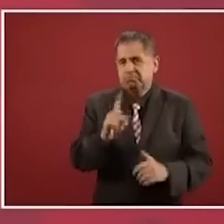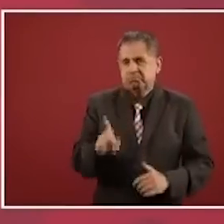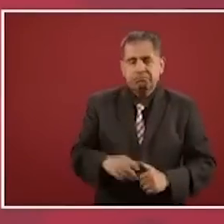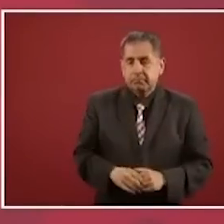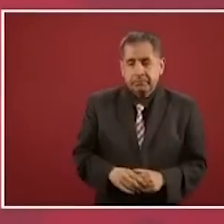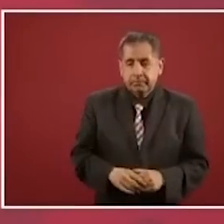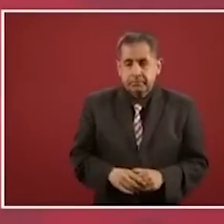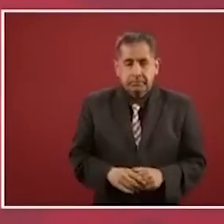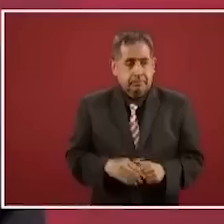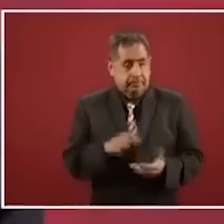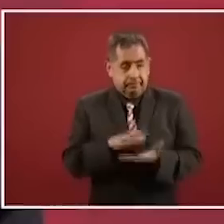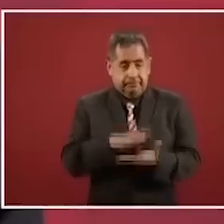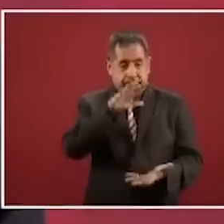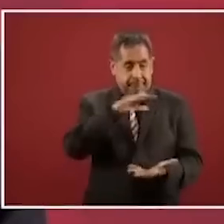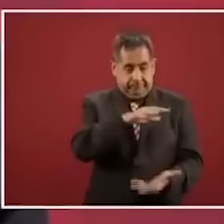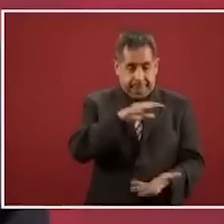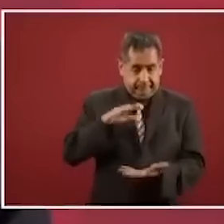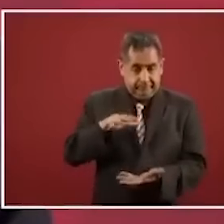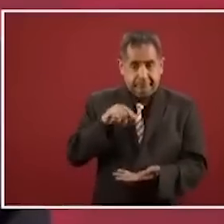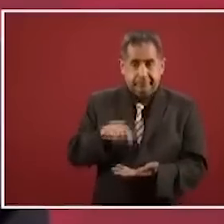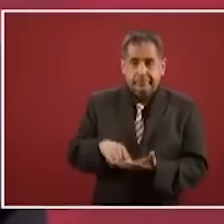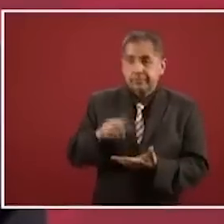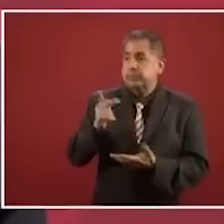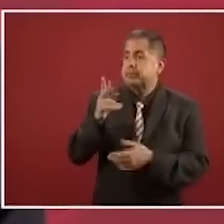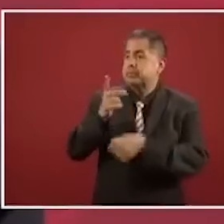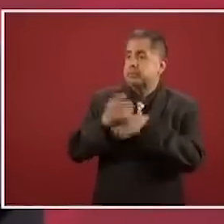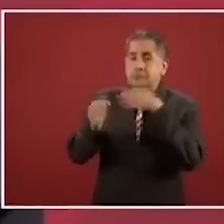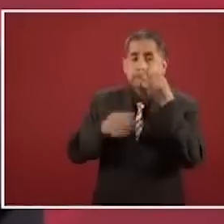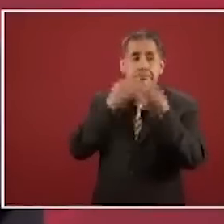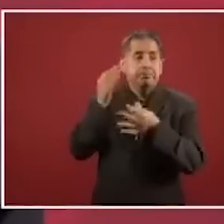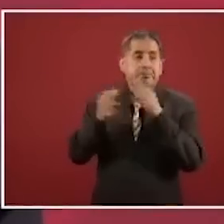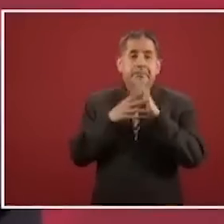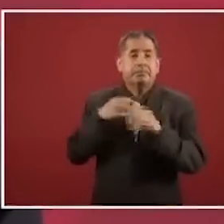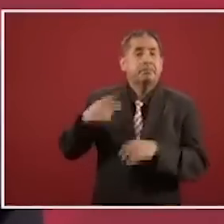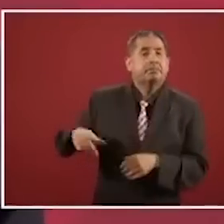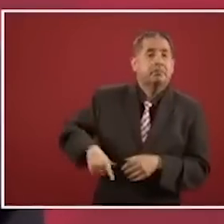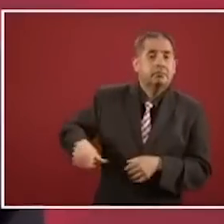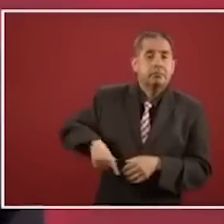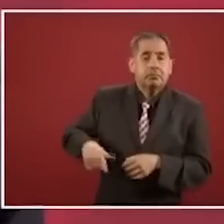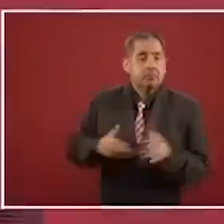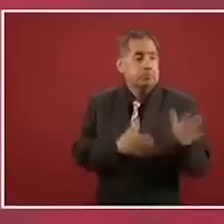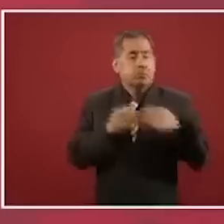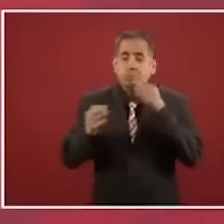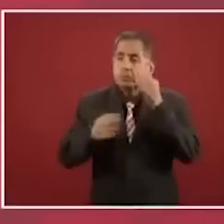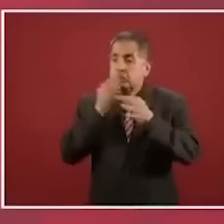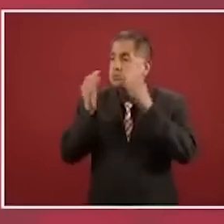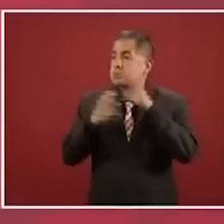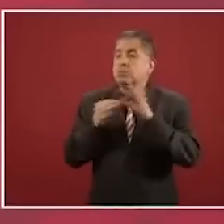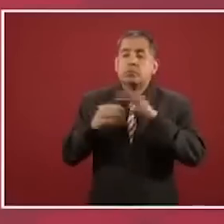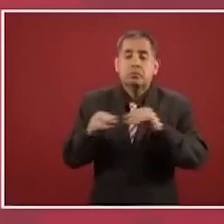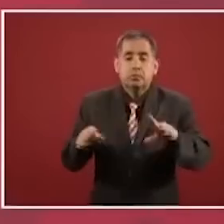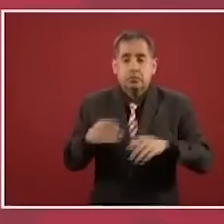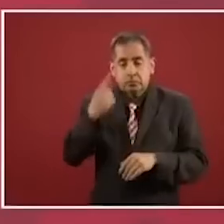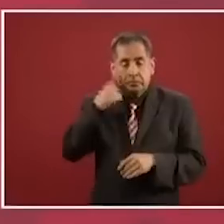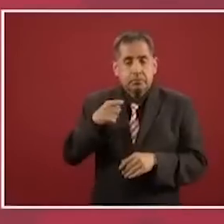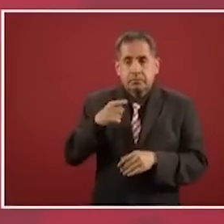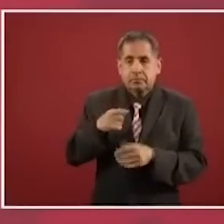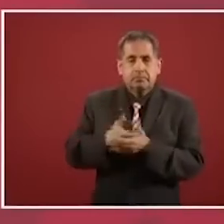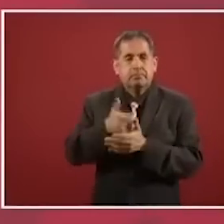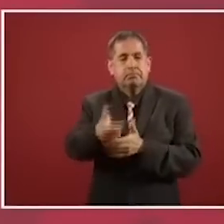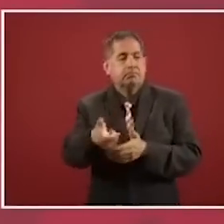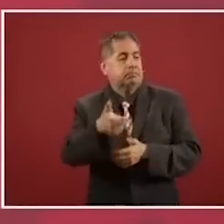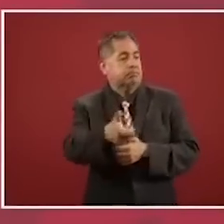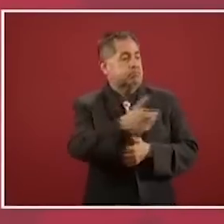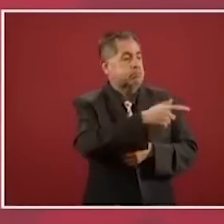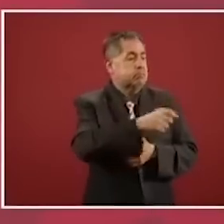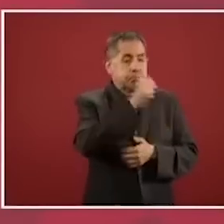La mayor parte de ese dinero se utilizaba para publicidad del gobierno, para pagar